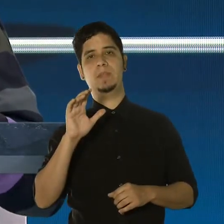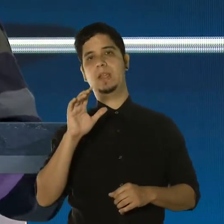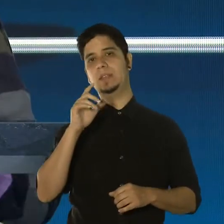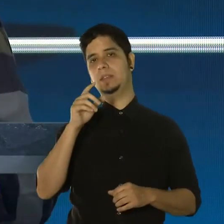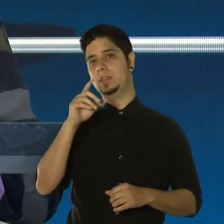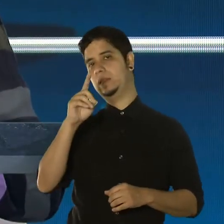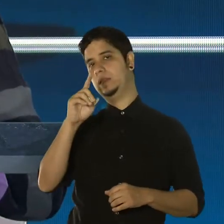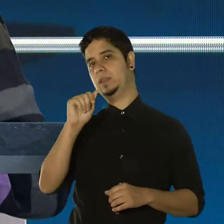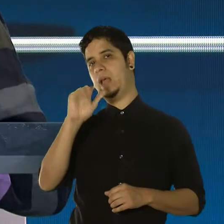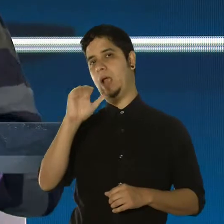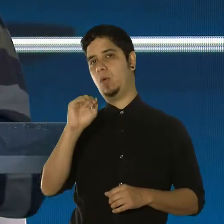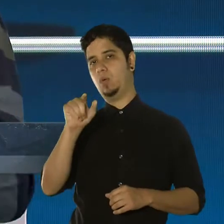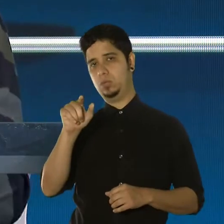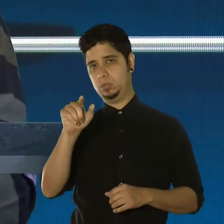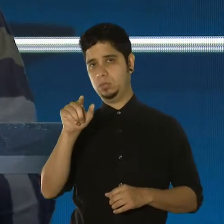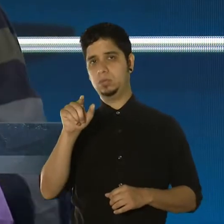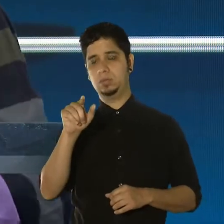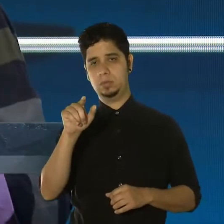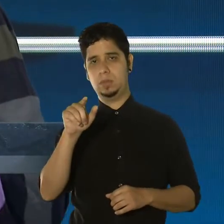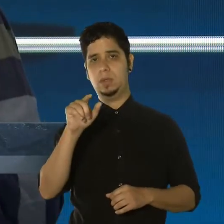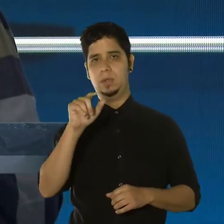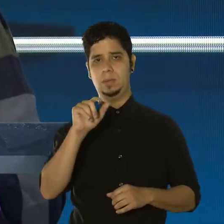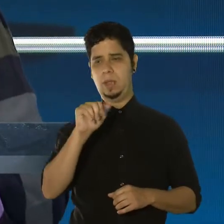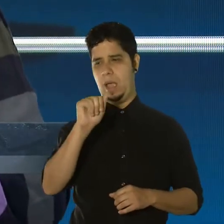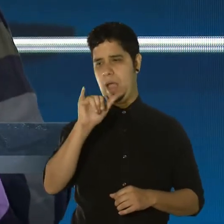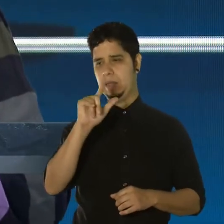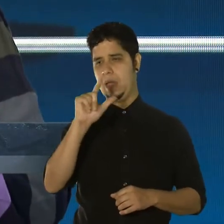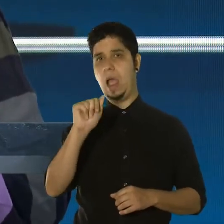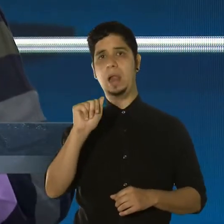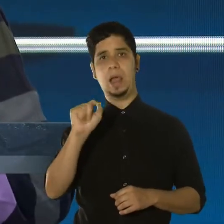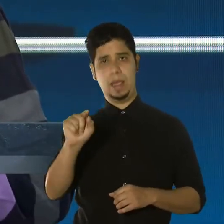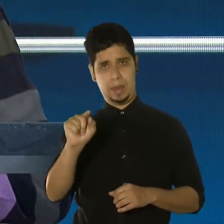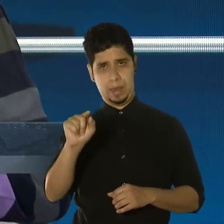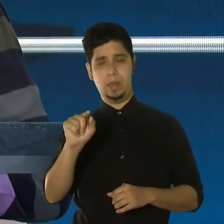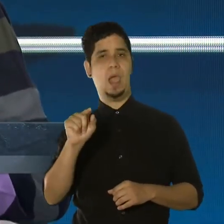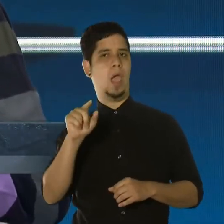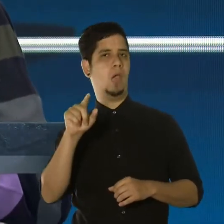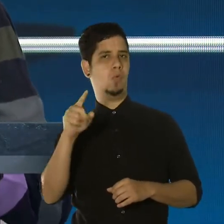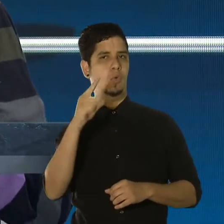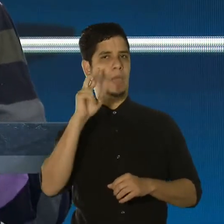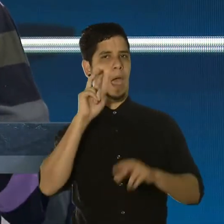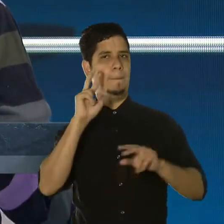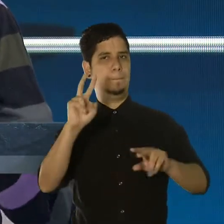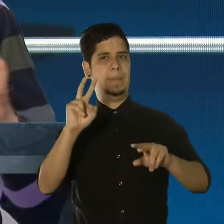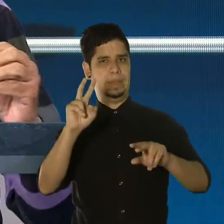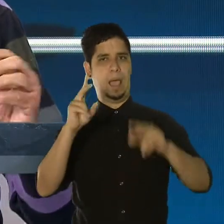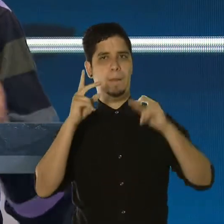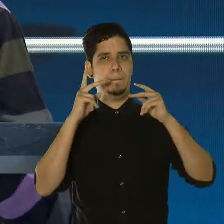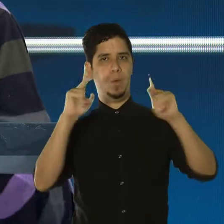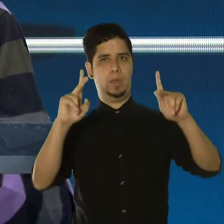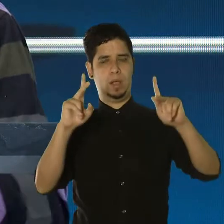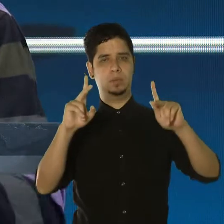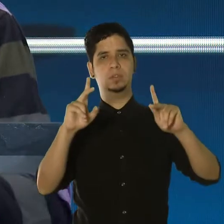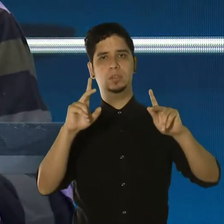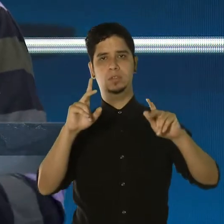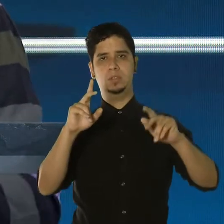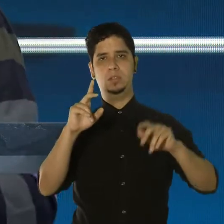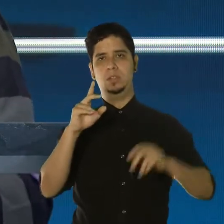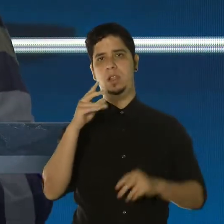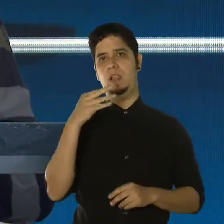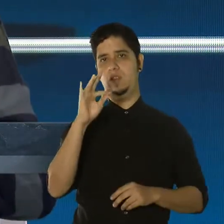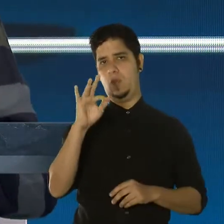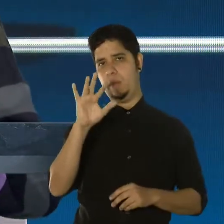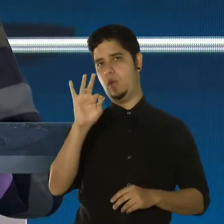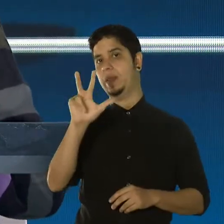Cádiz, en unas vistas públicas en la Cámara de Representantes, una resolución 101 del